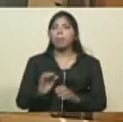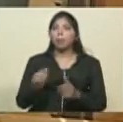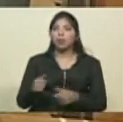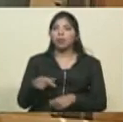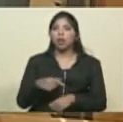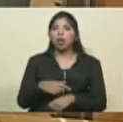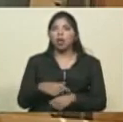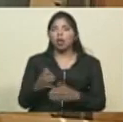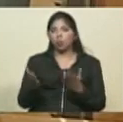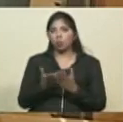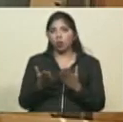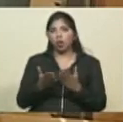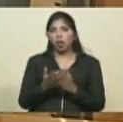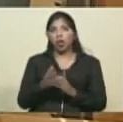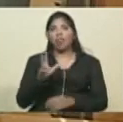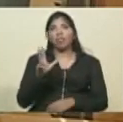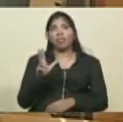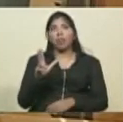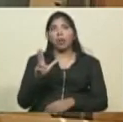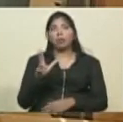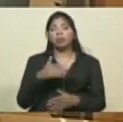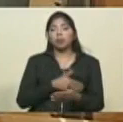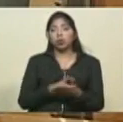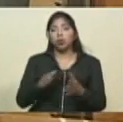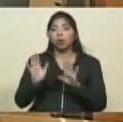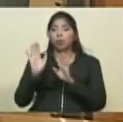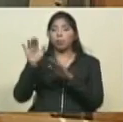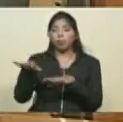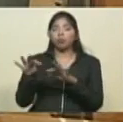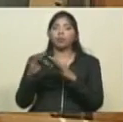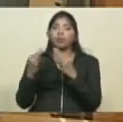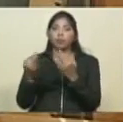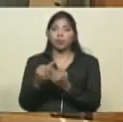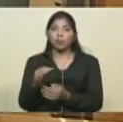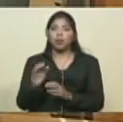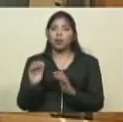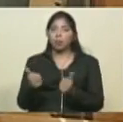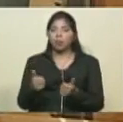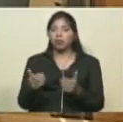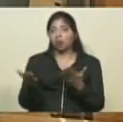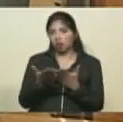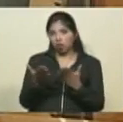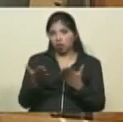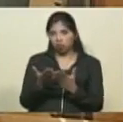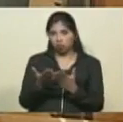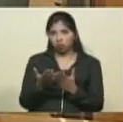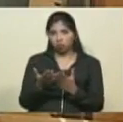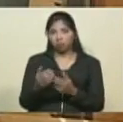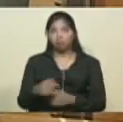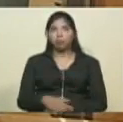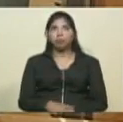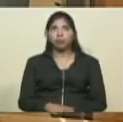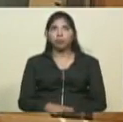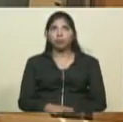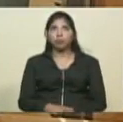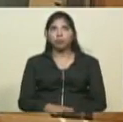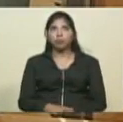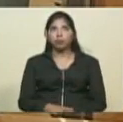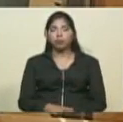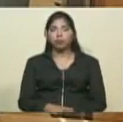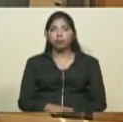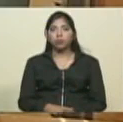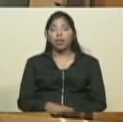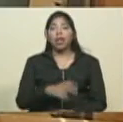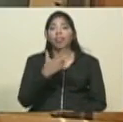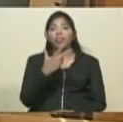millones de hogares para apoyo económico a las familias en el comienzo de clases. La instauración en el marco de los próximos